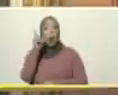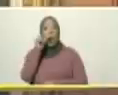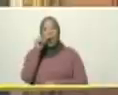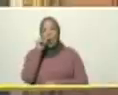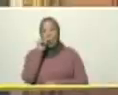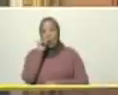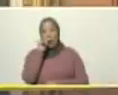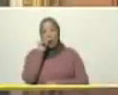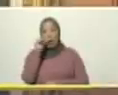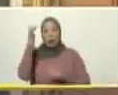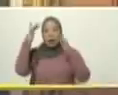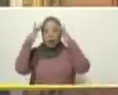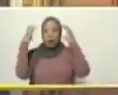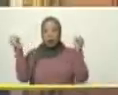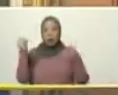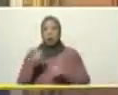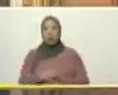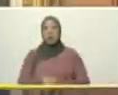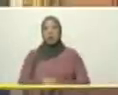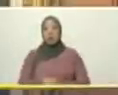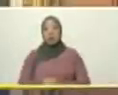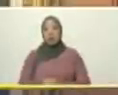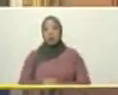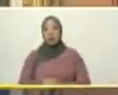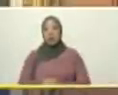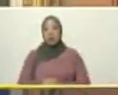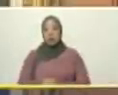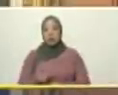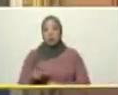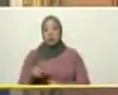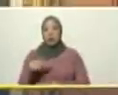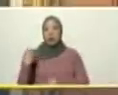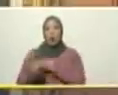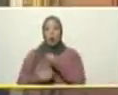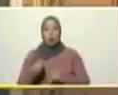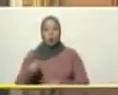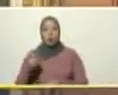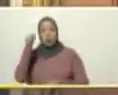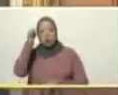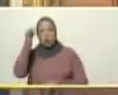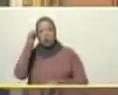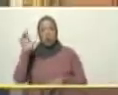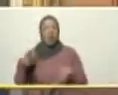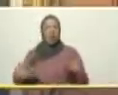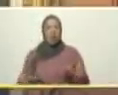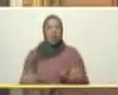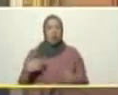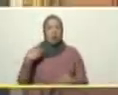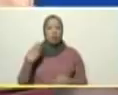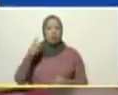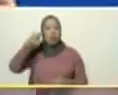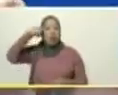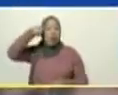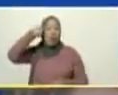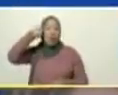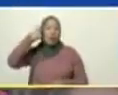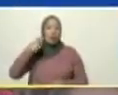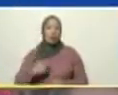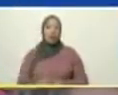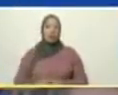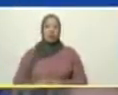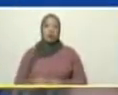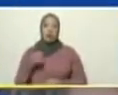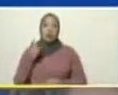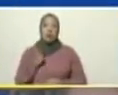venezolano, Miguel Otero Silva. Oye, Tania, ¿cómo recuerdas estos días? ¿Qué dices? Bueno, hay una imagen que